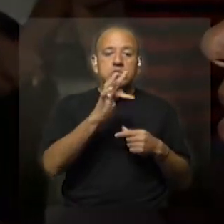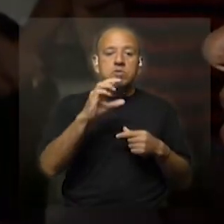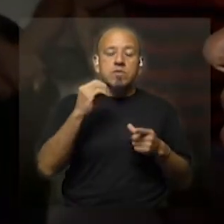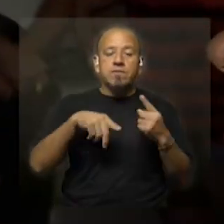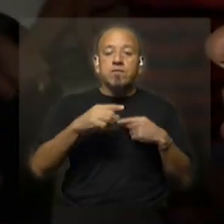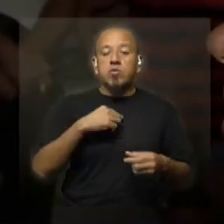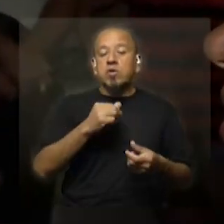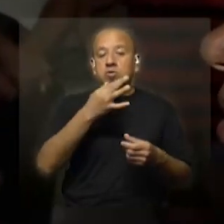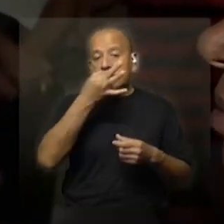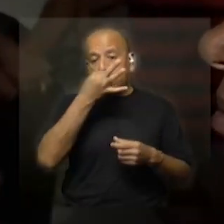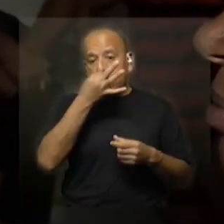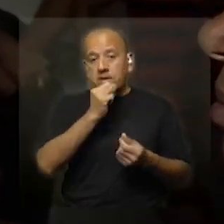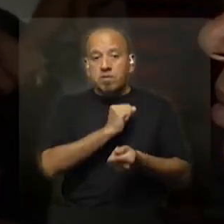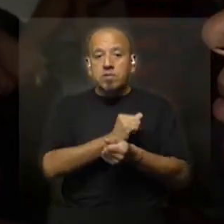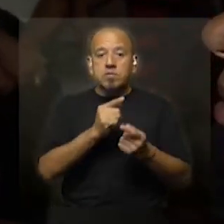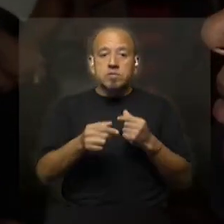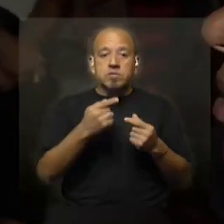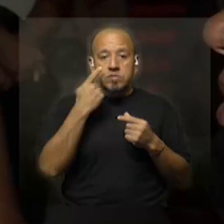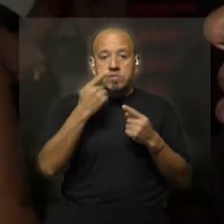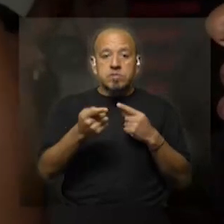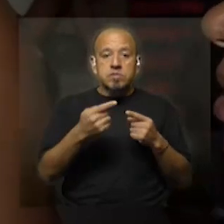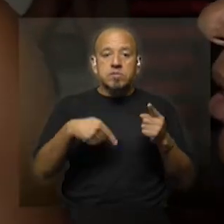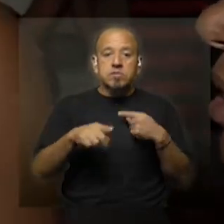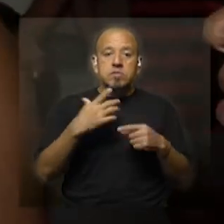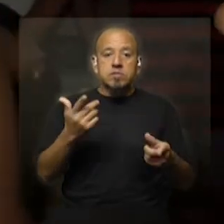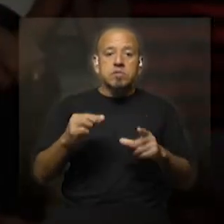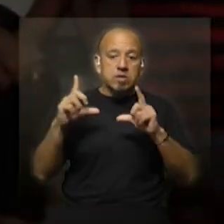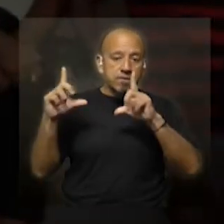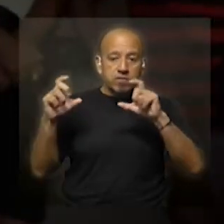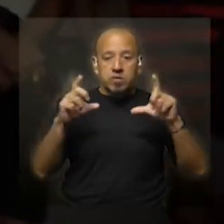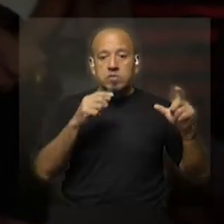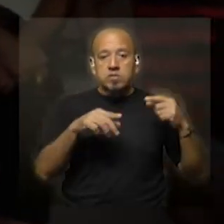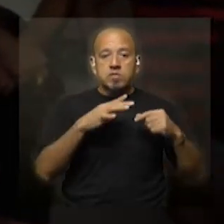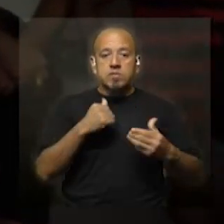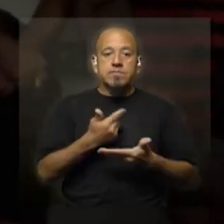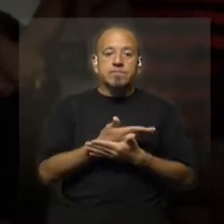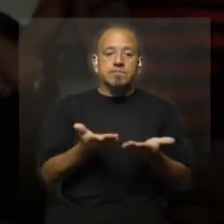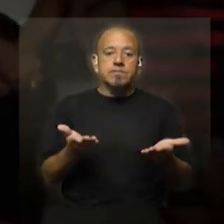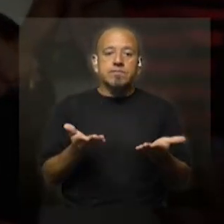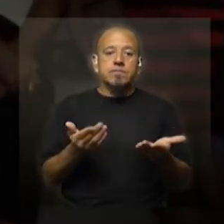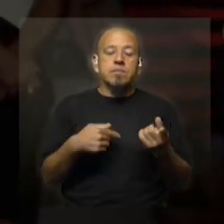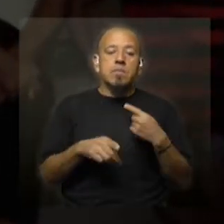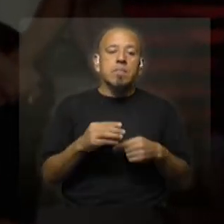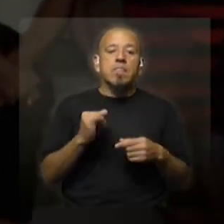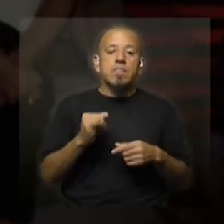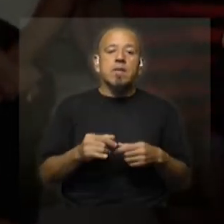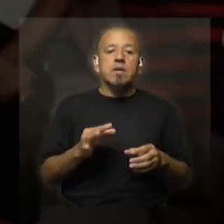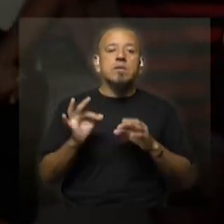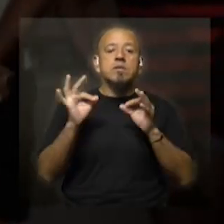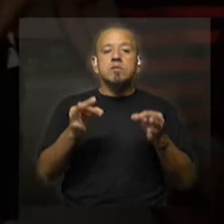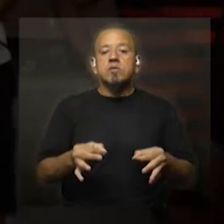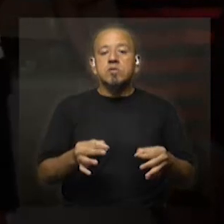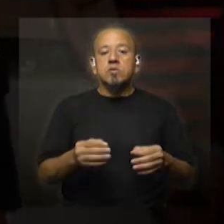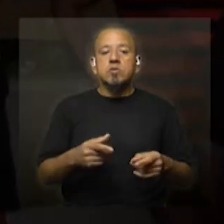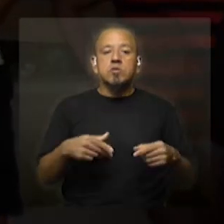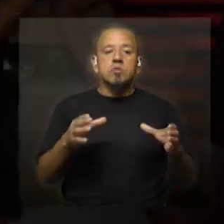de que vinieron los esclavos. Adelante van a ver también una secuencia, digamos, fotográfica, también que representa en sí, como desde que llegamos la